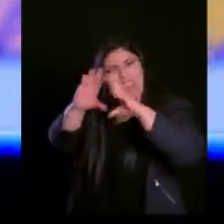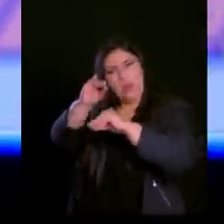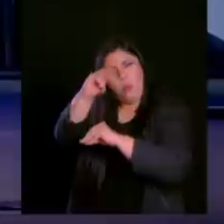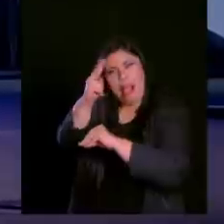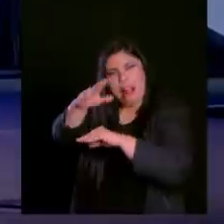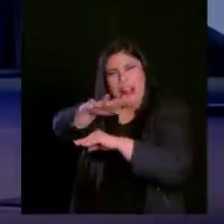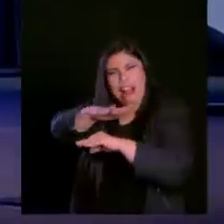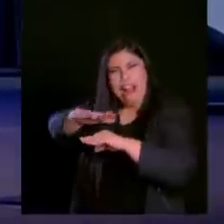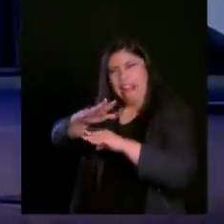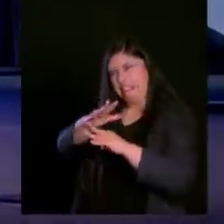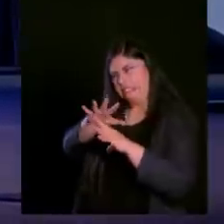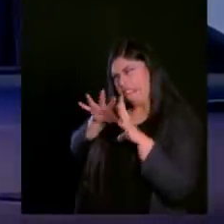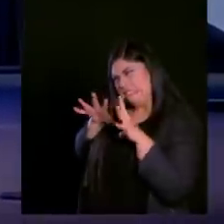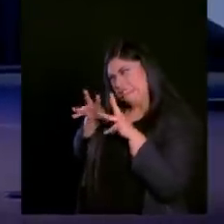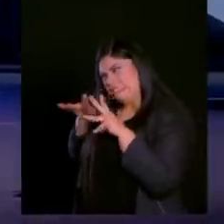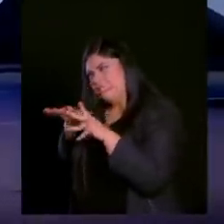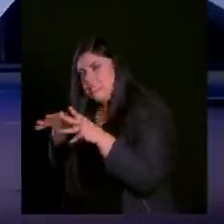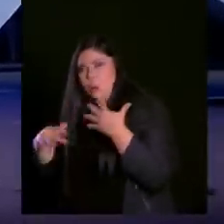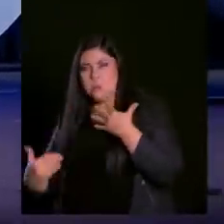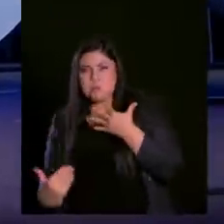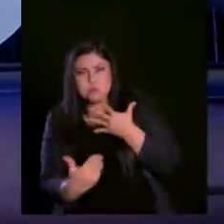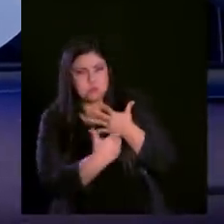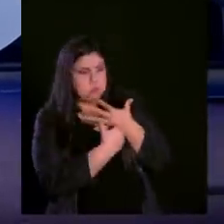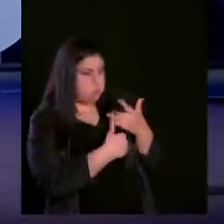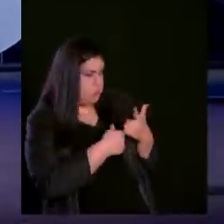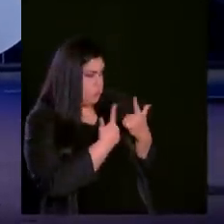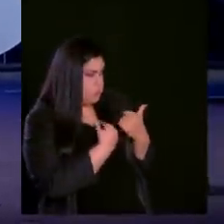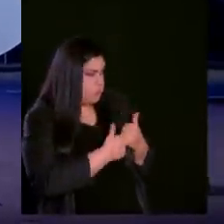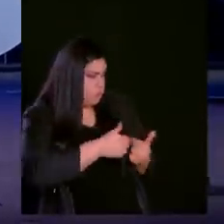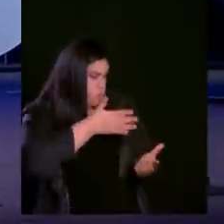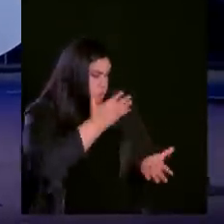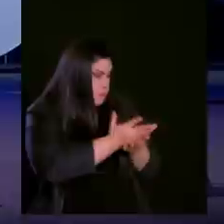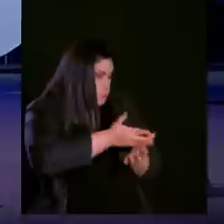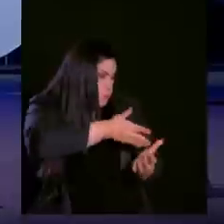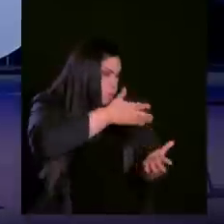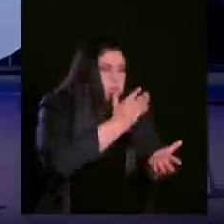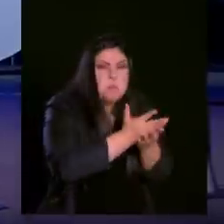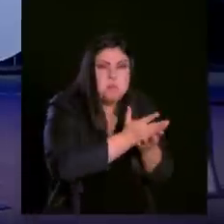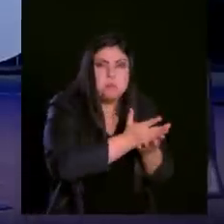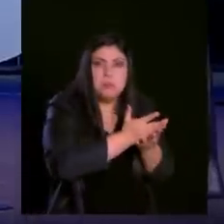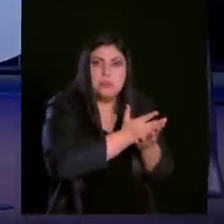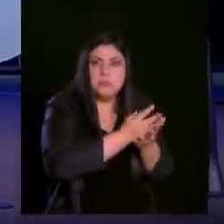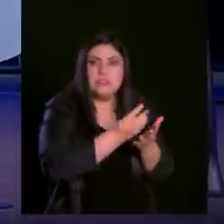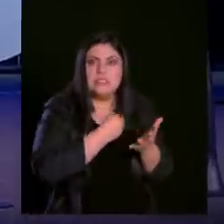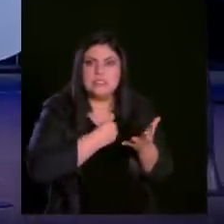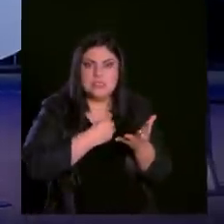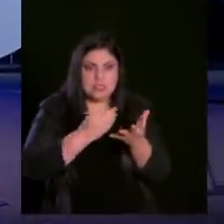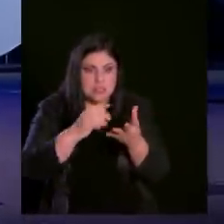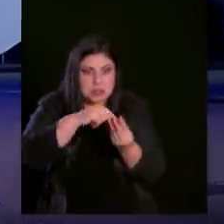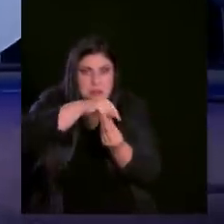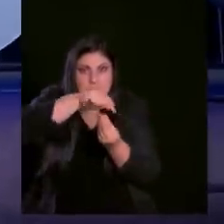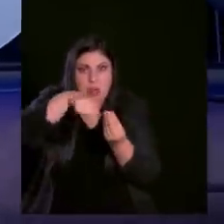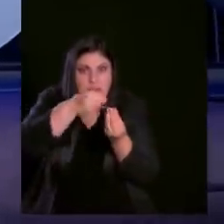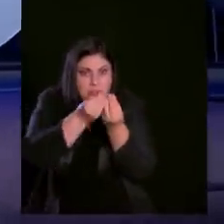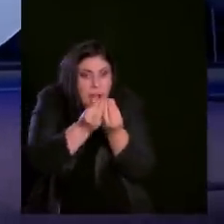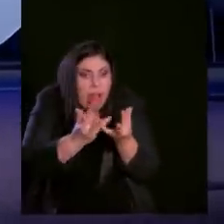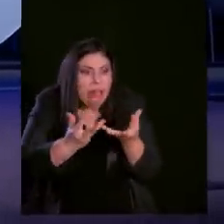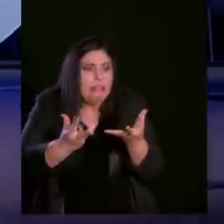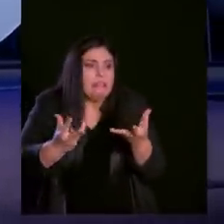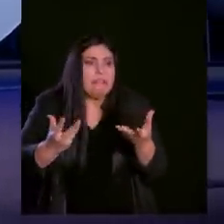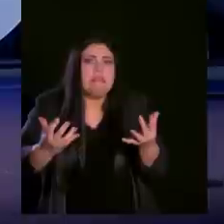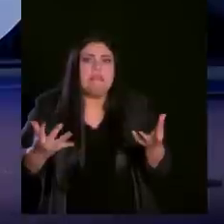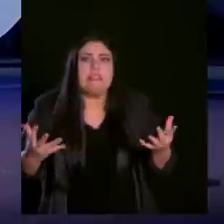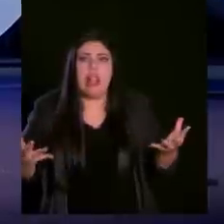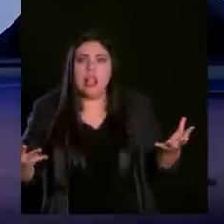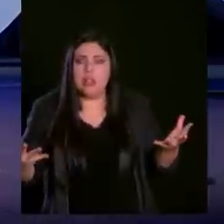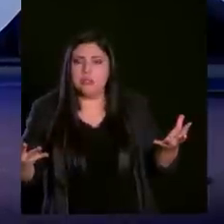el corazón de los hijos de Rebeldía por ejemplo las tinieblas quienes separar hogares quieren cautivar